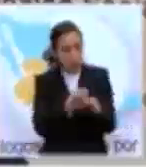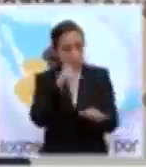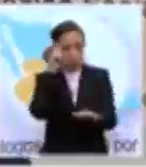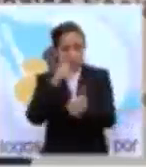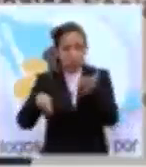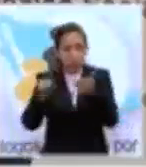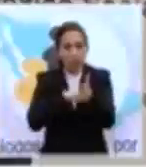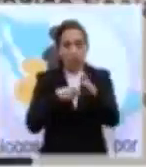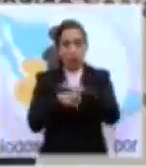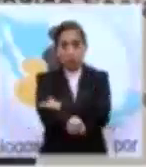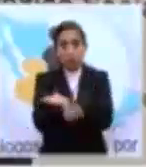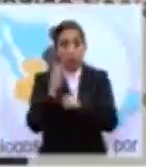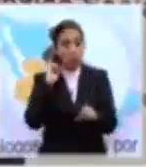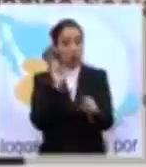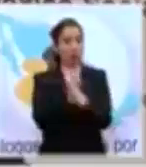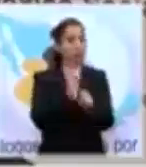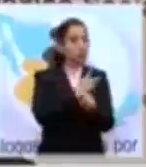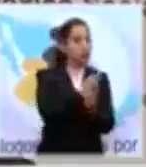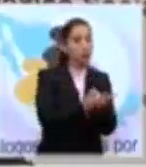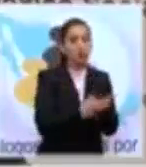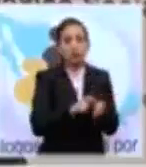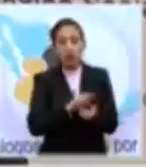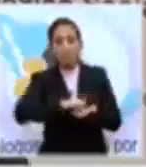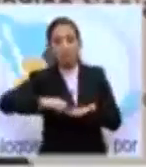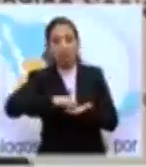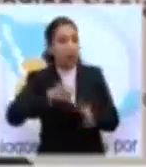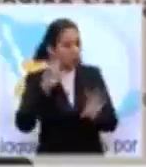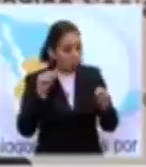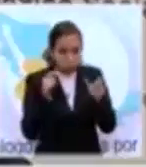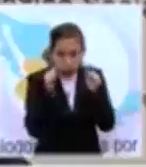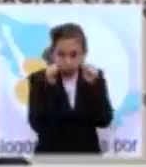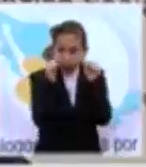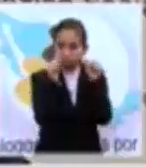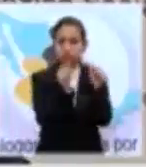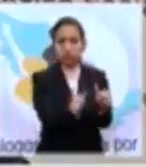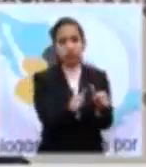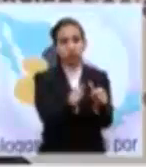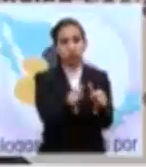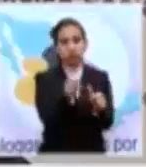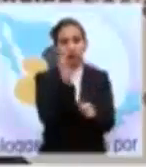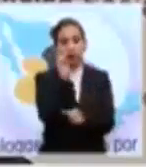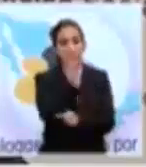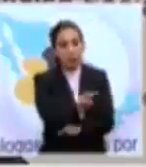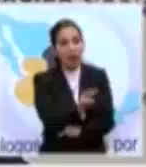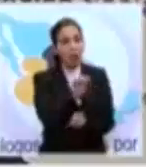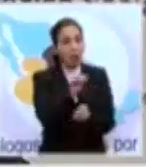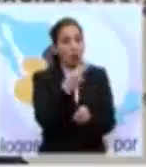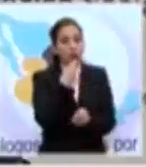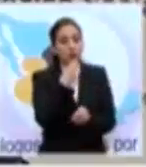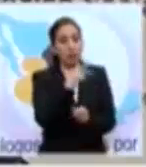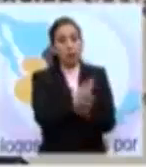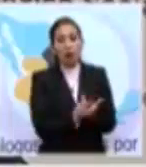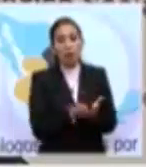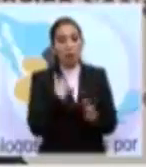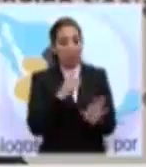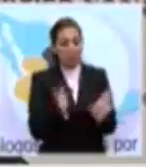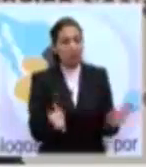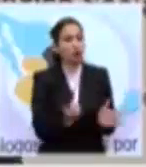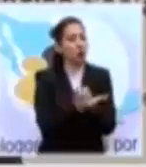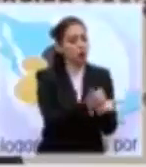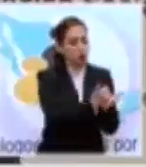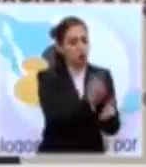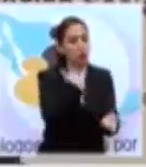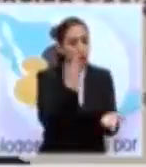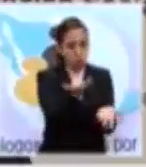lugar vigile los programas sociales, que vea que no van a ser utilizados político y electoralmente, y